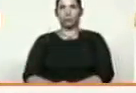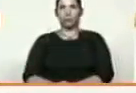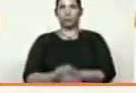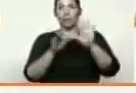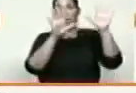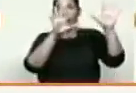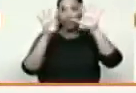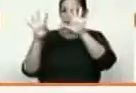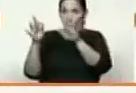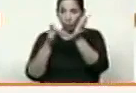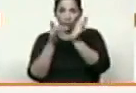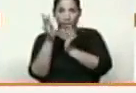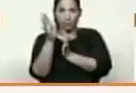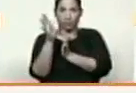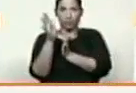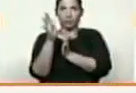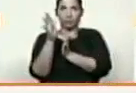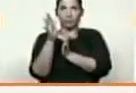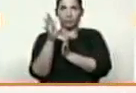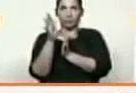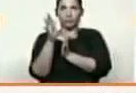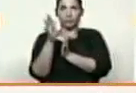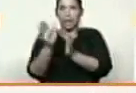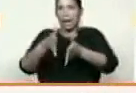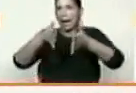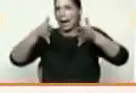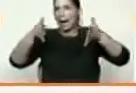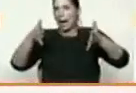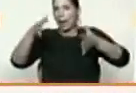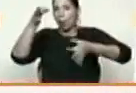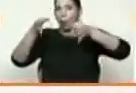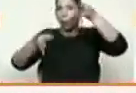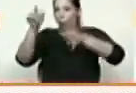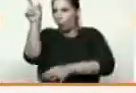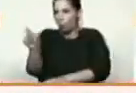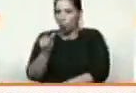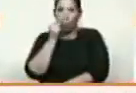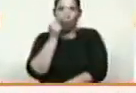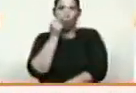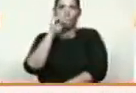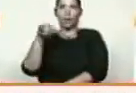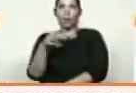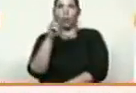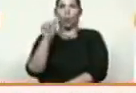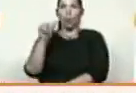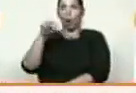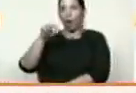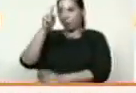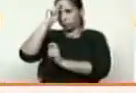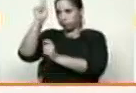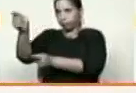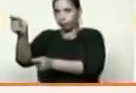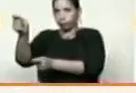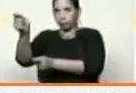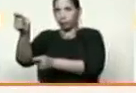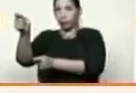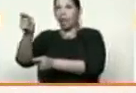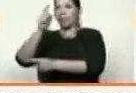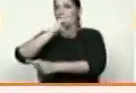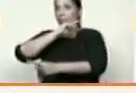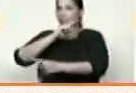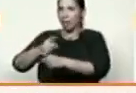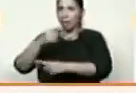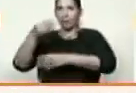19 de abril, con un gran jurista, Juan Germán Rocio, se le asigna la obligación o